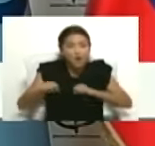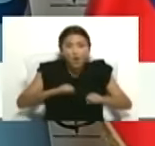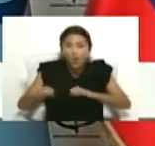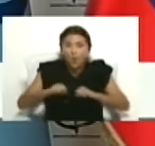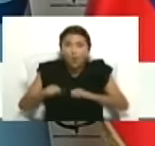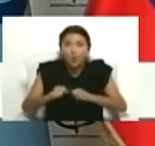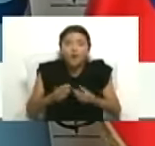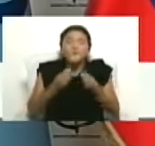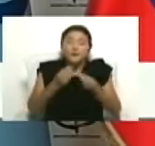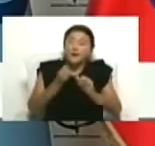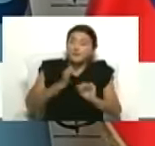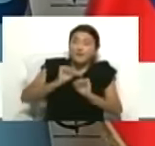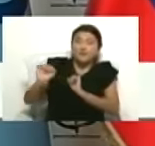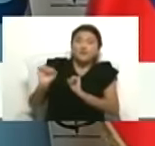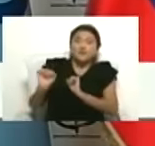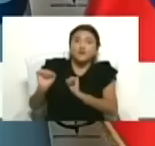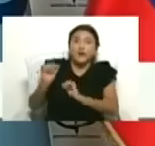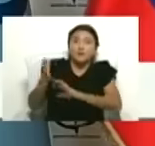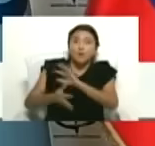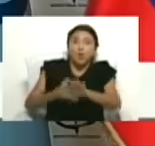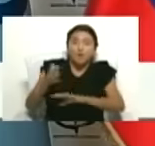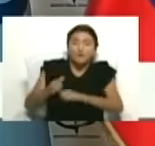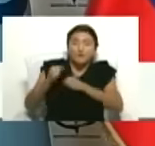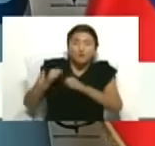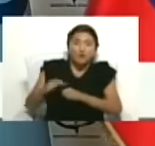eso escale a niveles como ese.